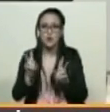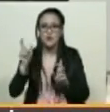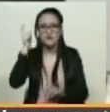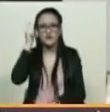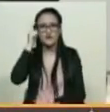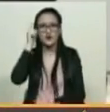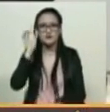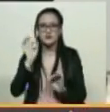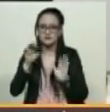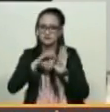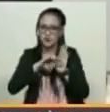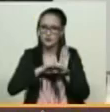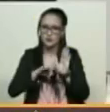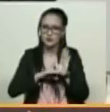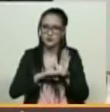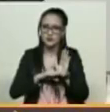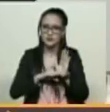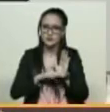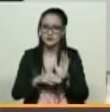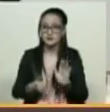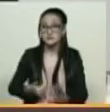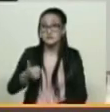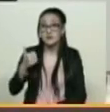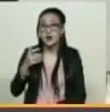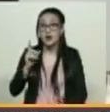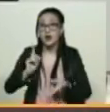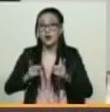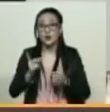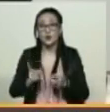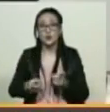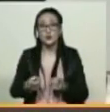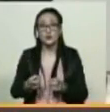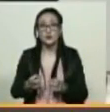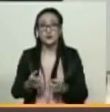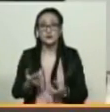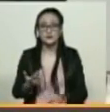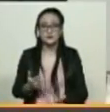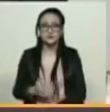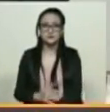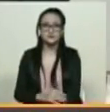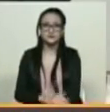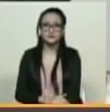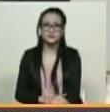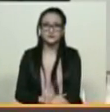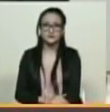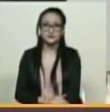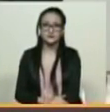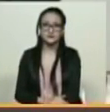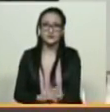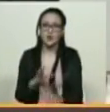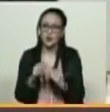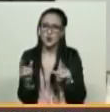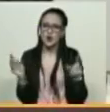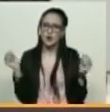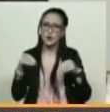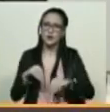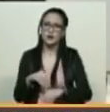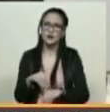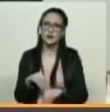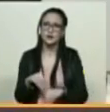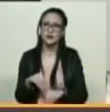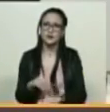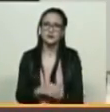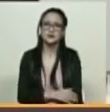y especificar más algunos de los puntos. En lo demás, era algo en lo que ya estamos todos de acuerdo. En efecto, esas